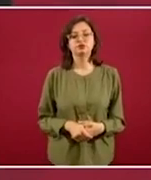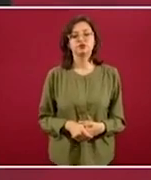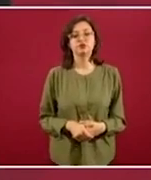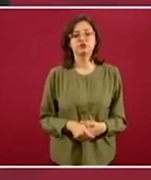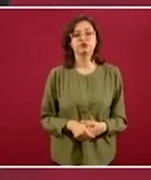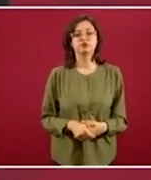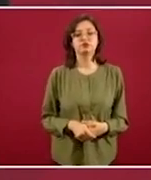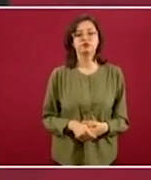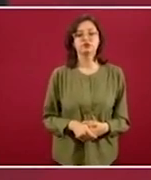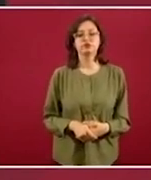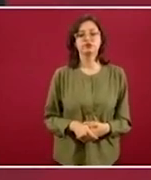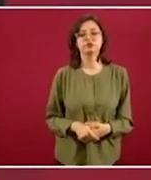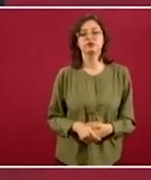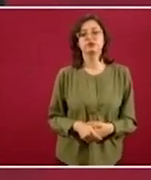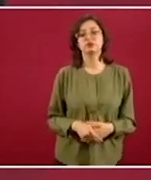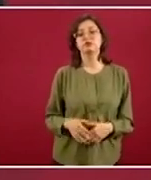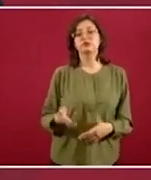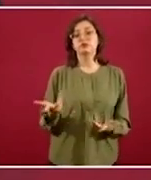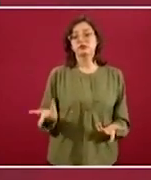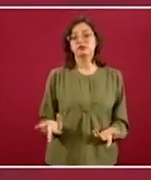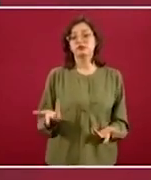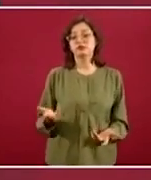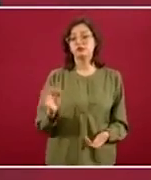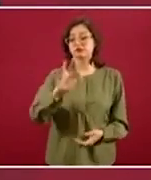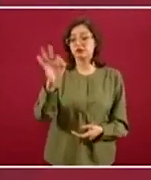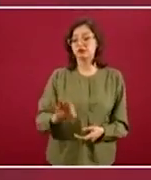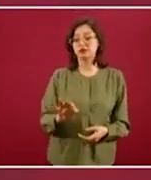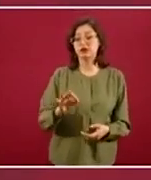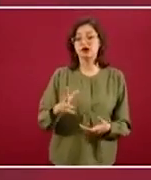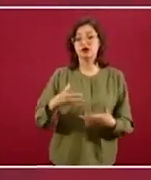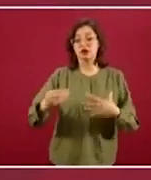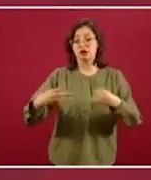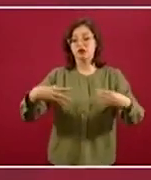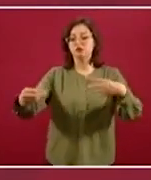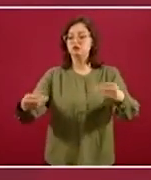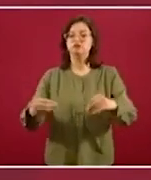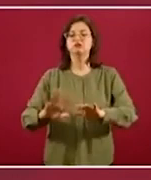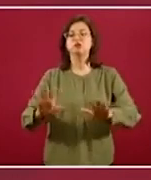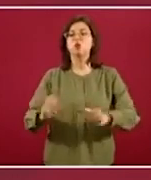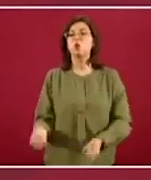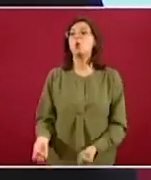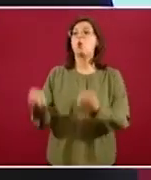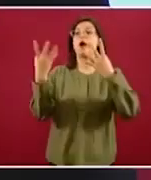tasa de incidencia, sino por número de personas que van a requerir